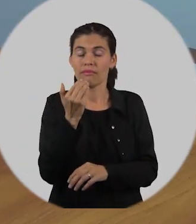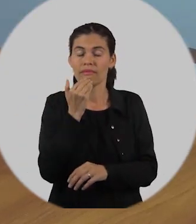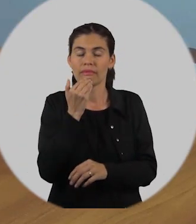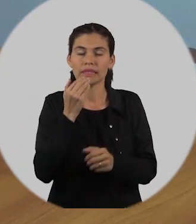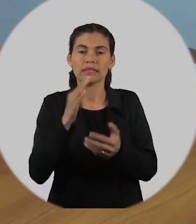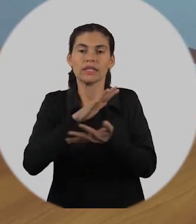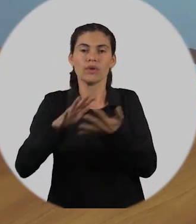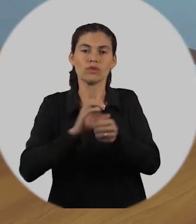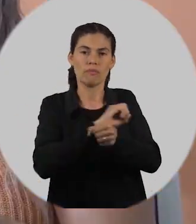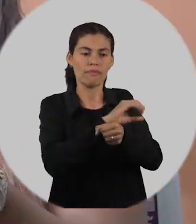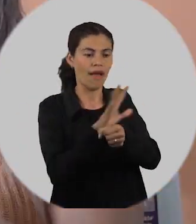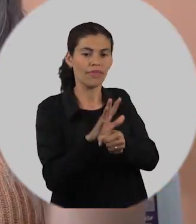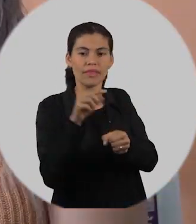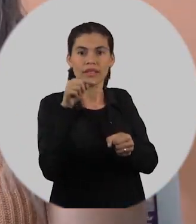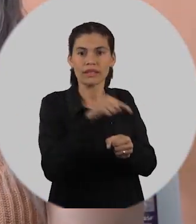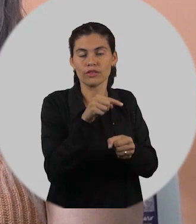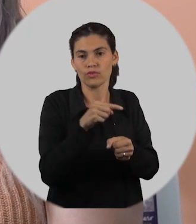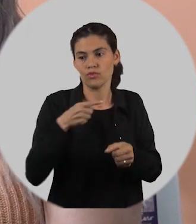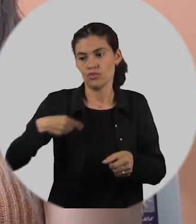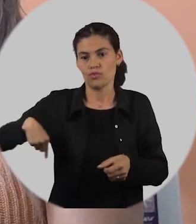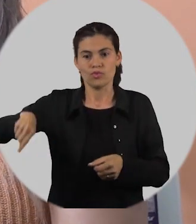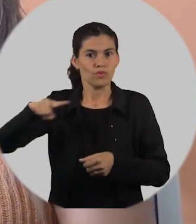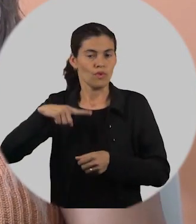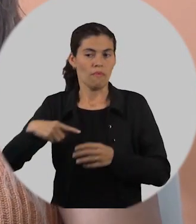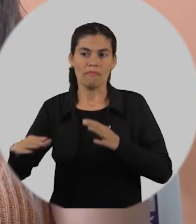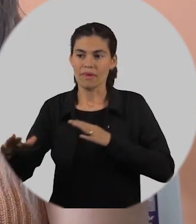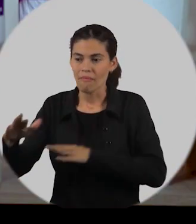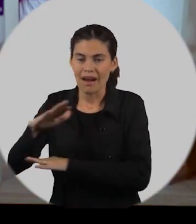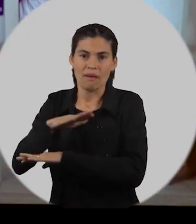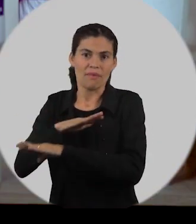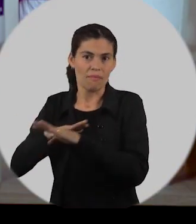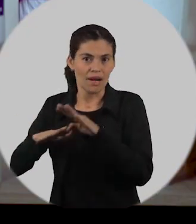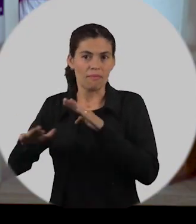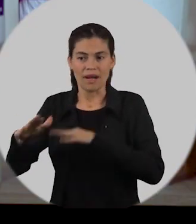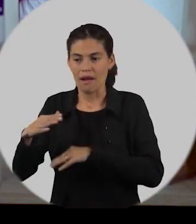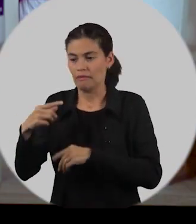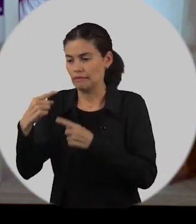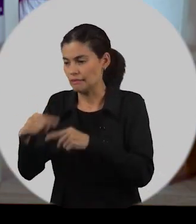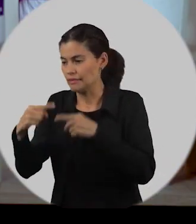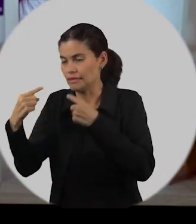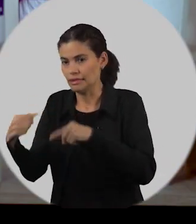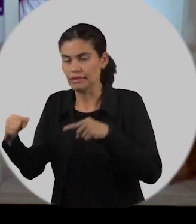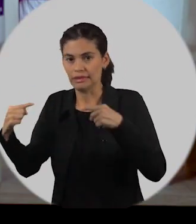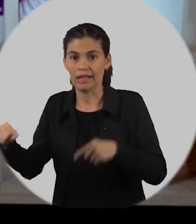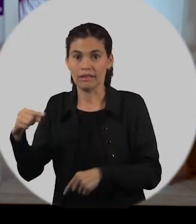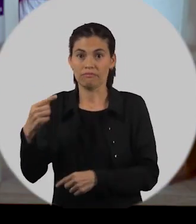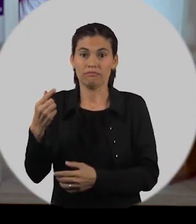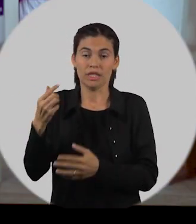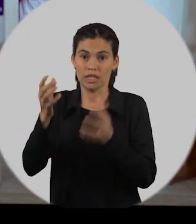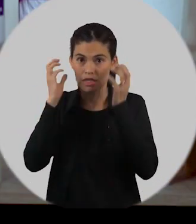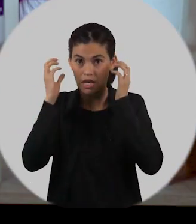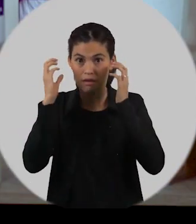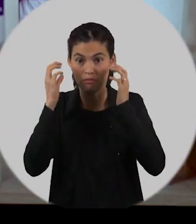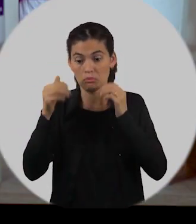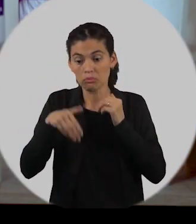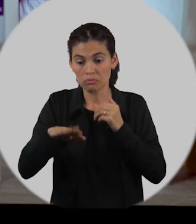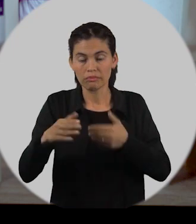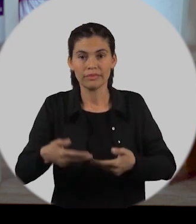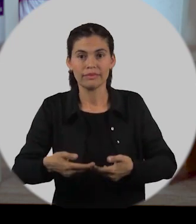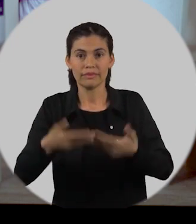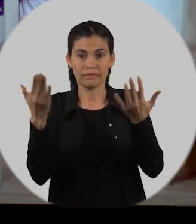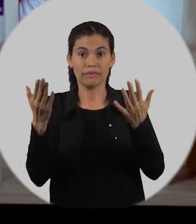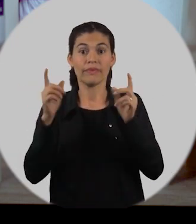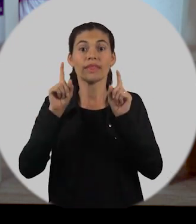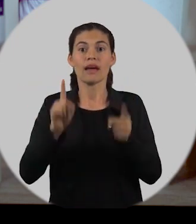de la pandemia fue que realmente nosotros nos pusimos a elaborar más productos y más productos, ¿verdad? También estamos lanzando